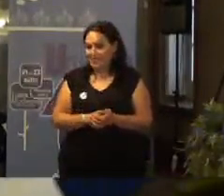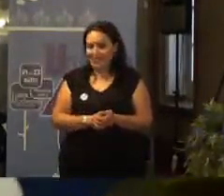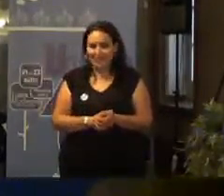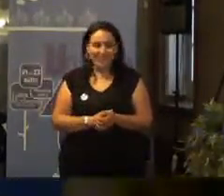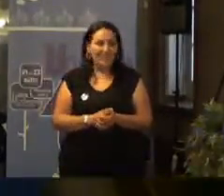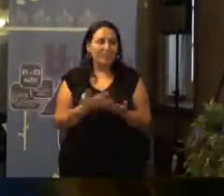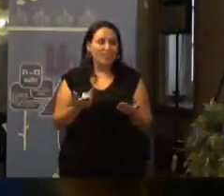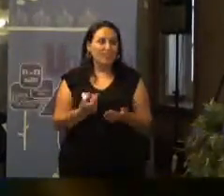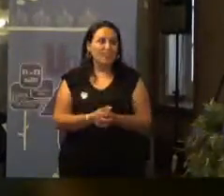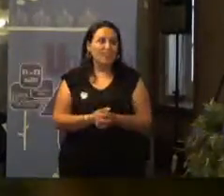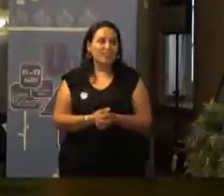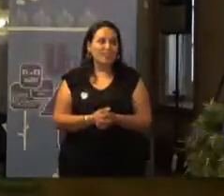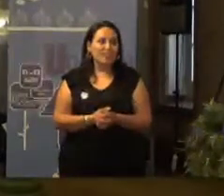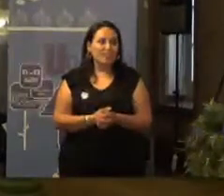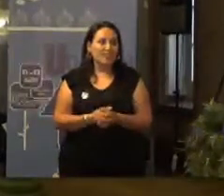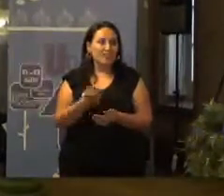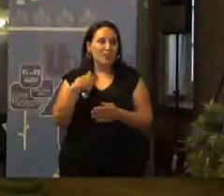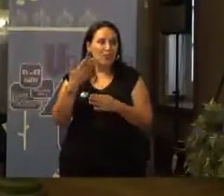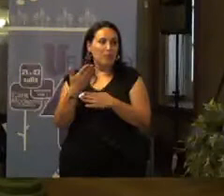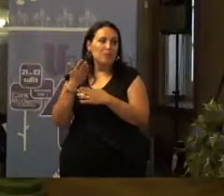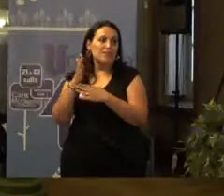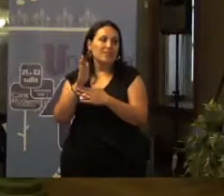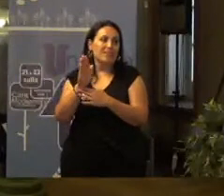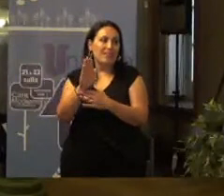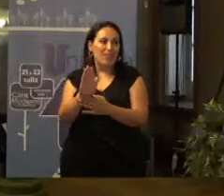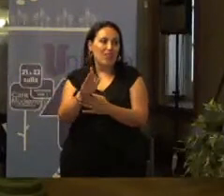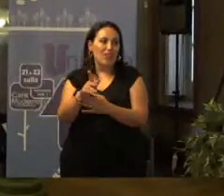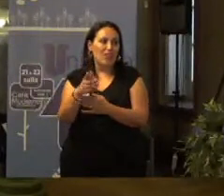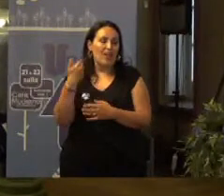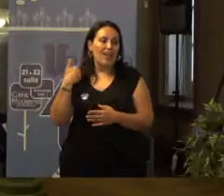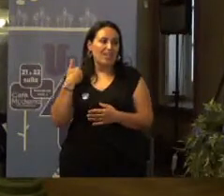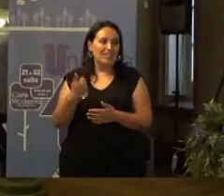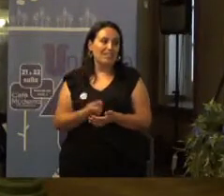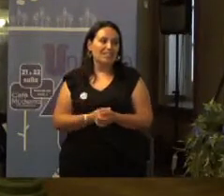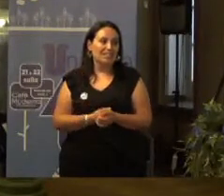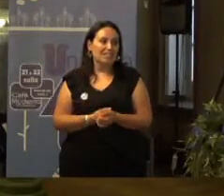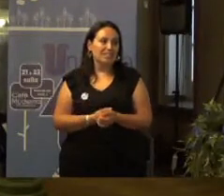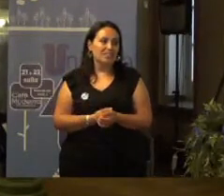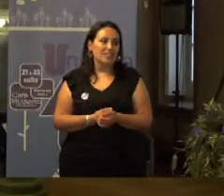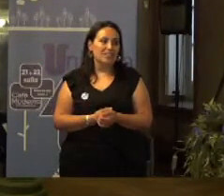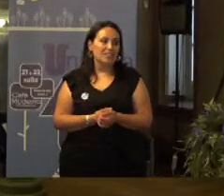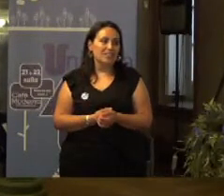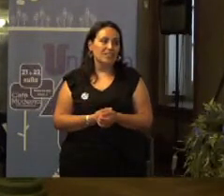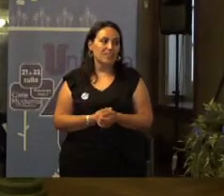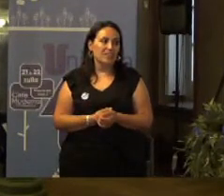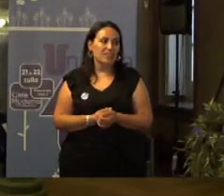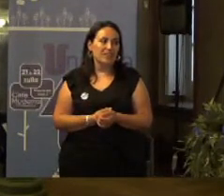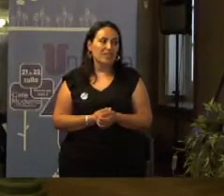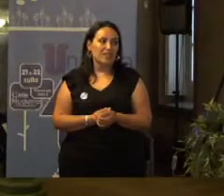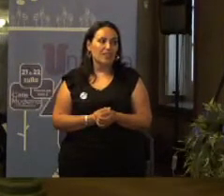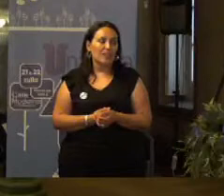O que dixera André Gide nunha presentación precisamente de Le Fonds Monnayeur, dos moedeiros